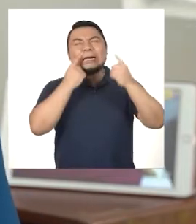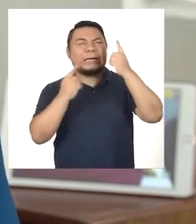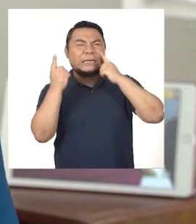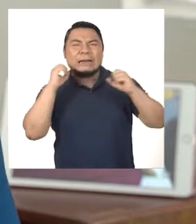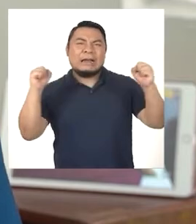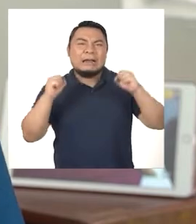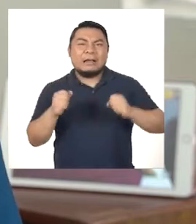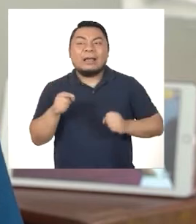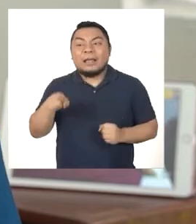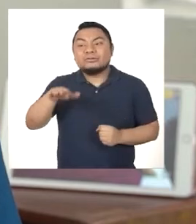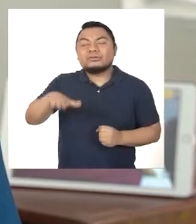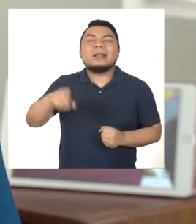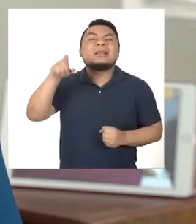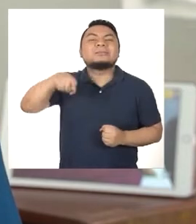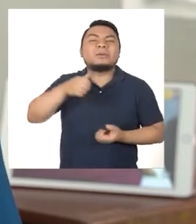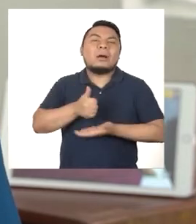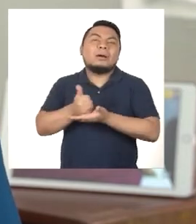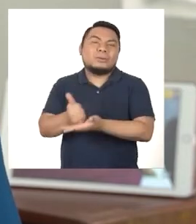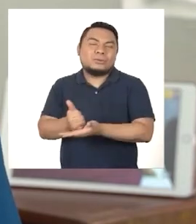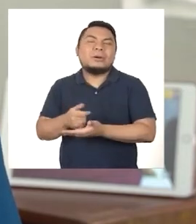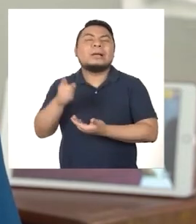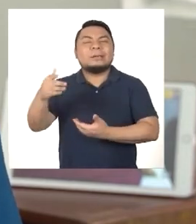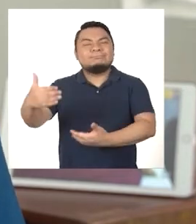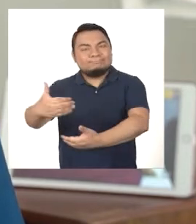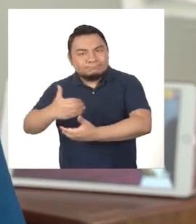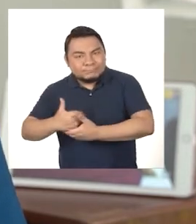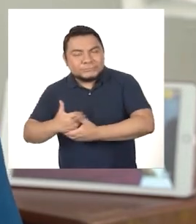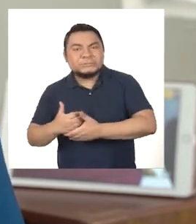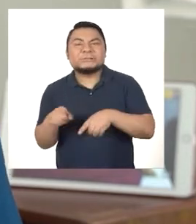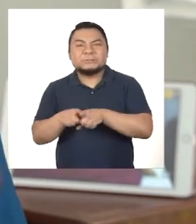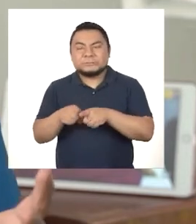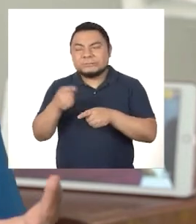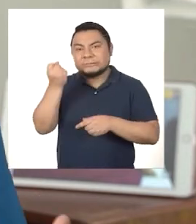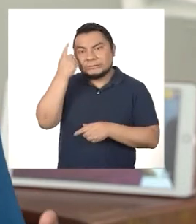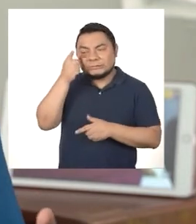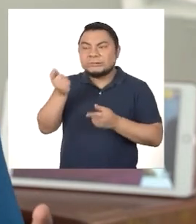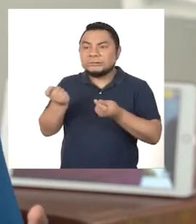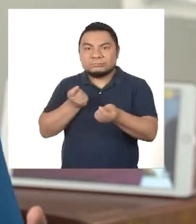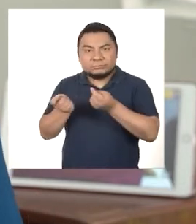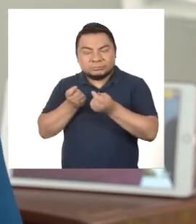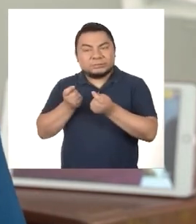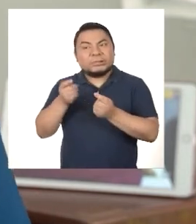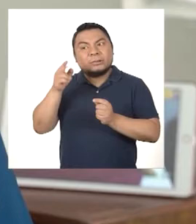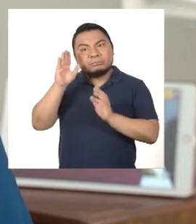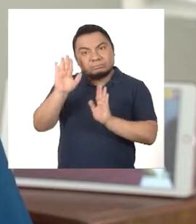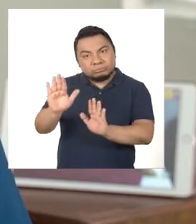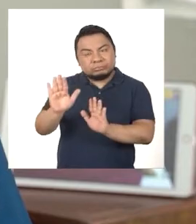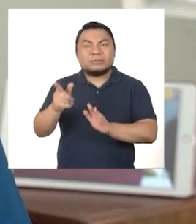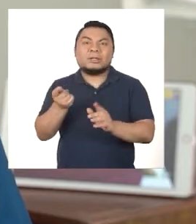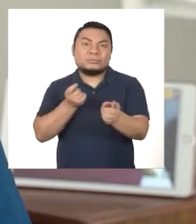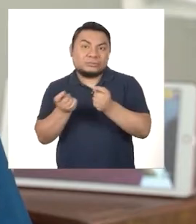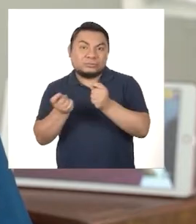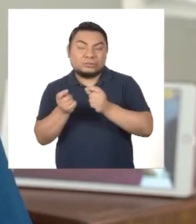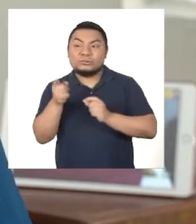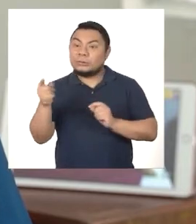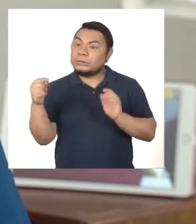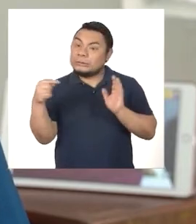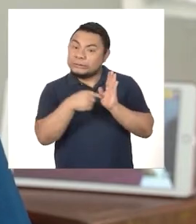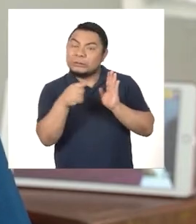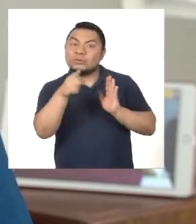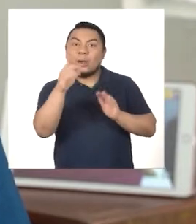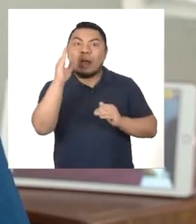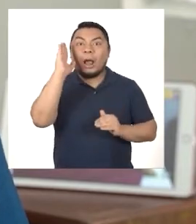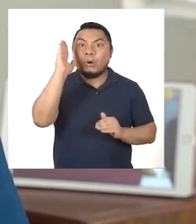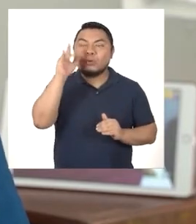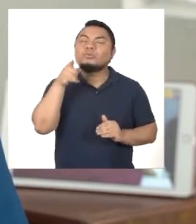de la pataleta. Y lo primero es eso, afecto. Y también entender la disciplina. La orden que estabas dando se